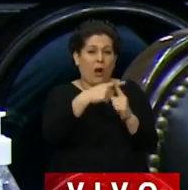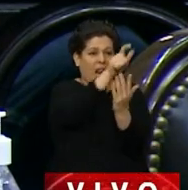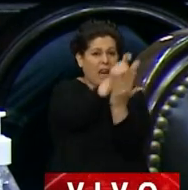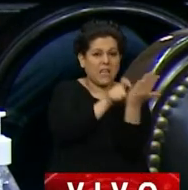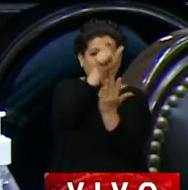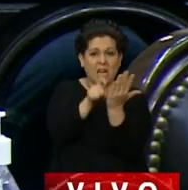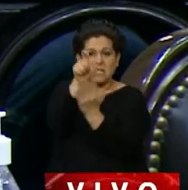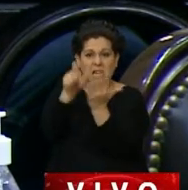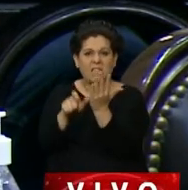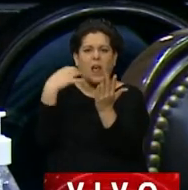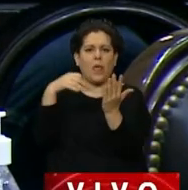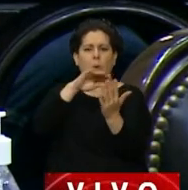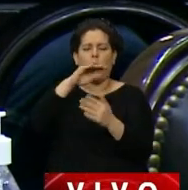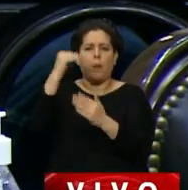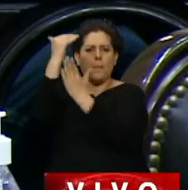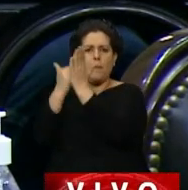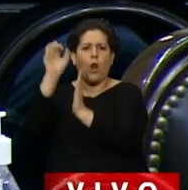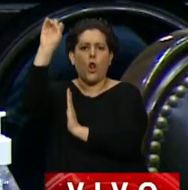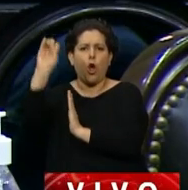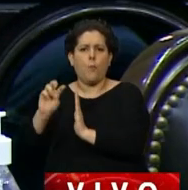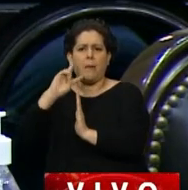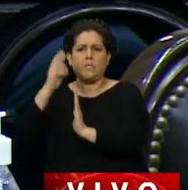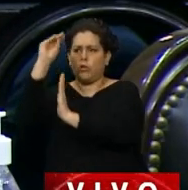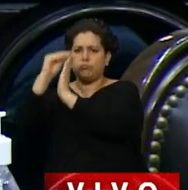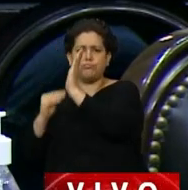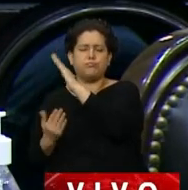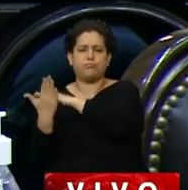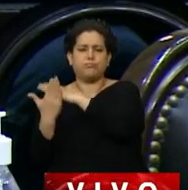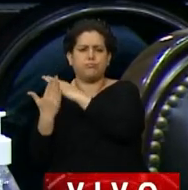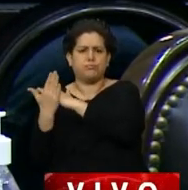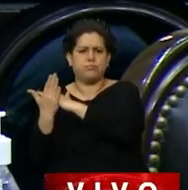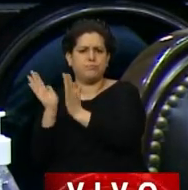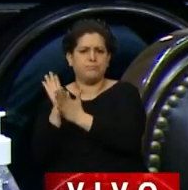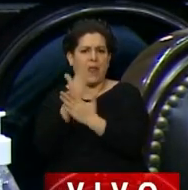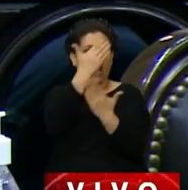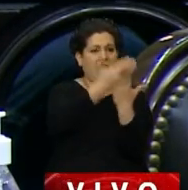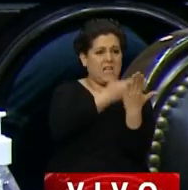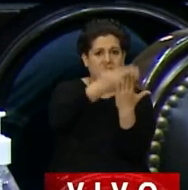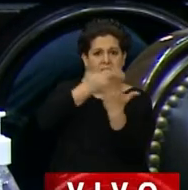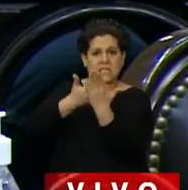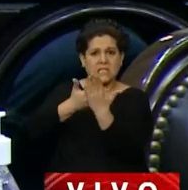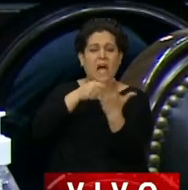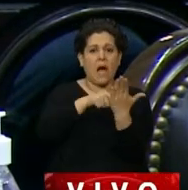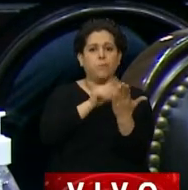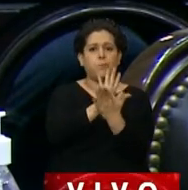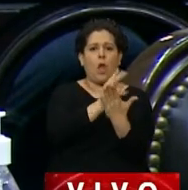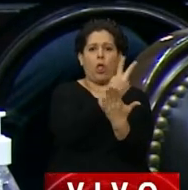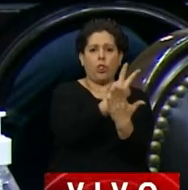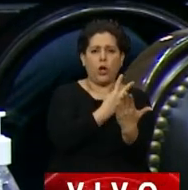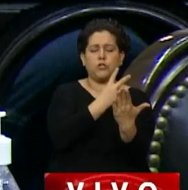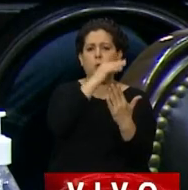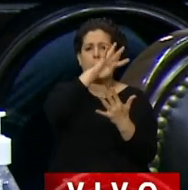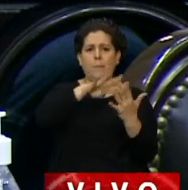se presente en las PASO. Y por cada lista que se presente en las elecciones generales,